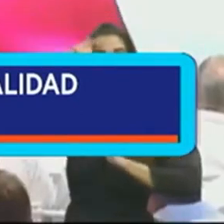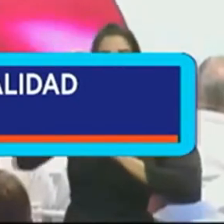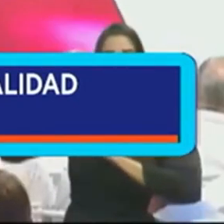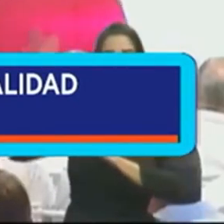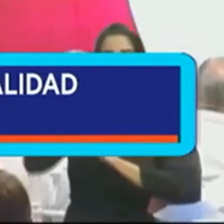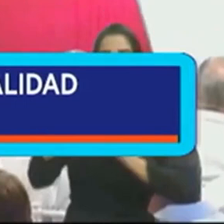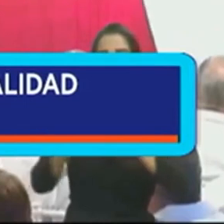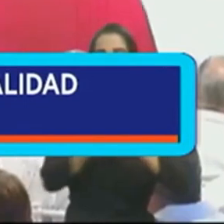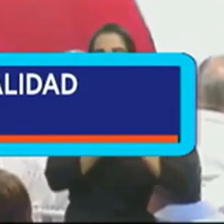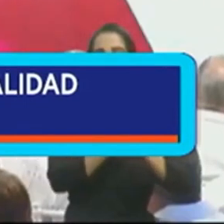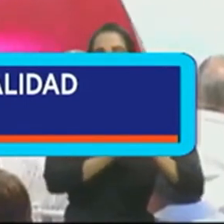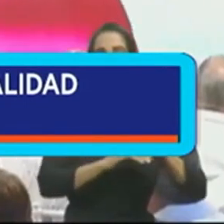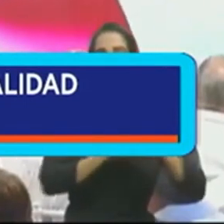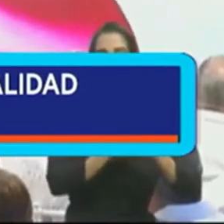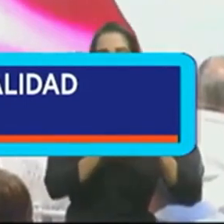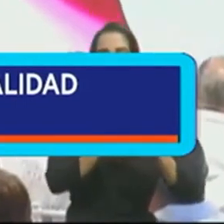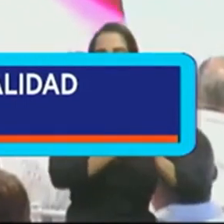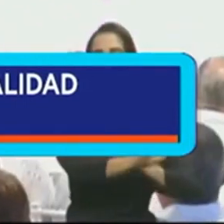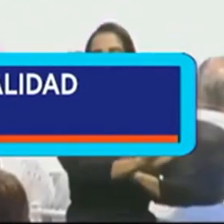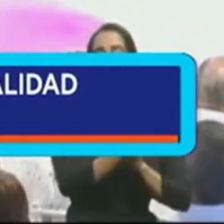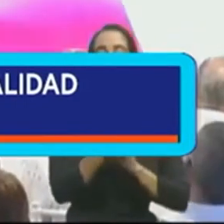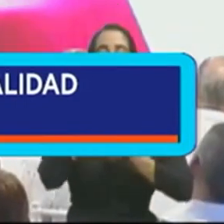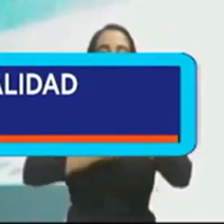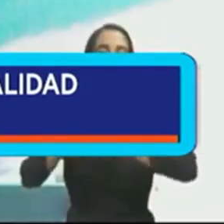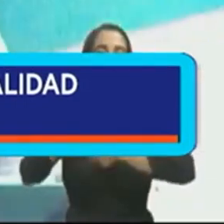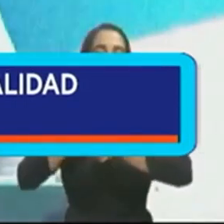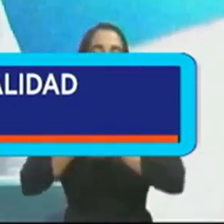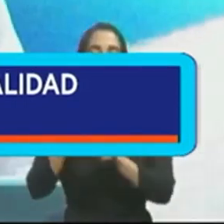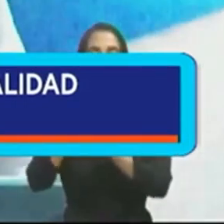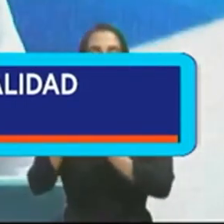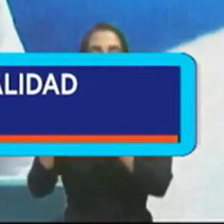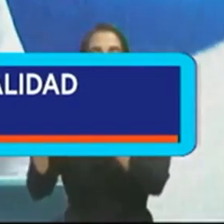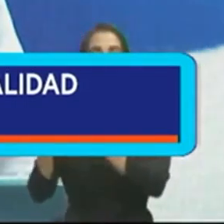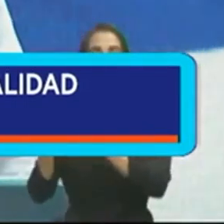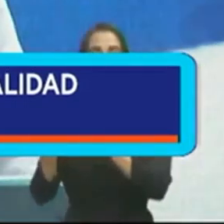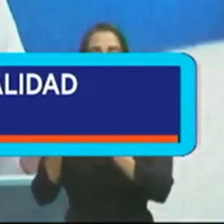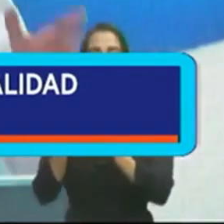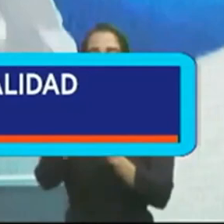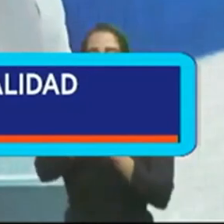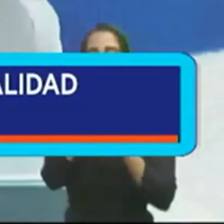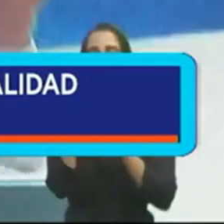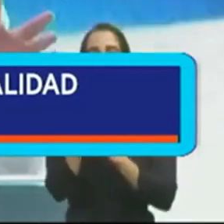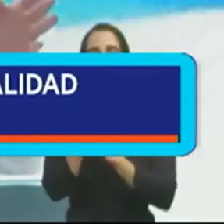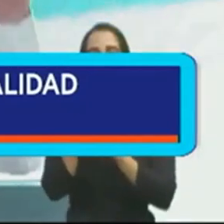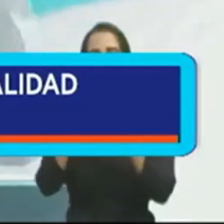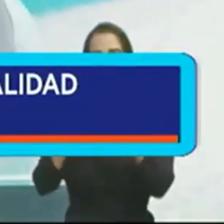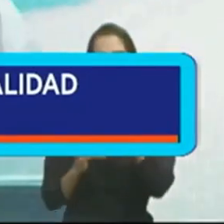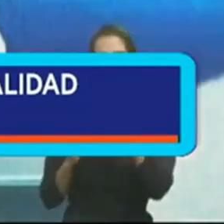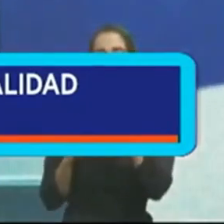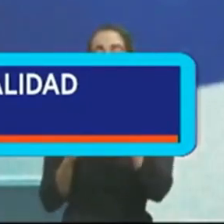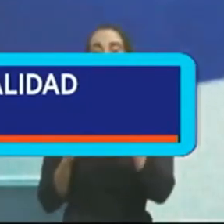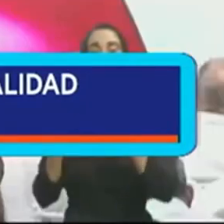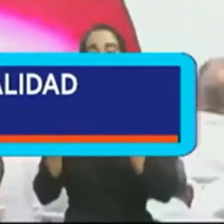contenido y funcionalidad, lo que llevó a que durante años las trabajadoras domésticas se encontraran en una situación de desventaja frente